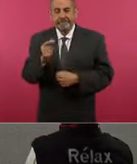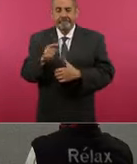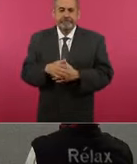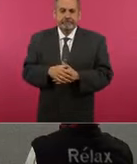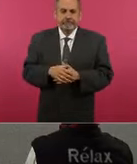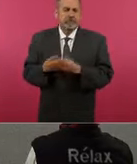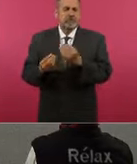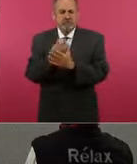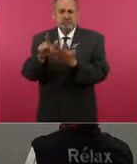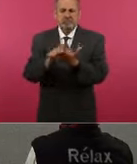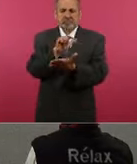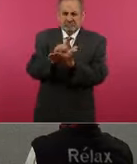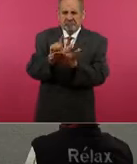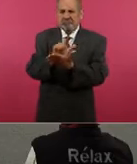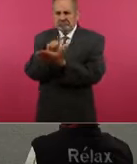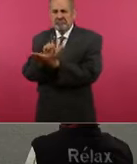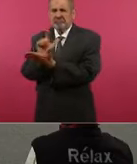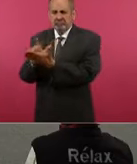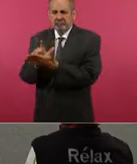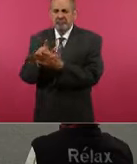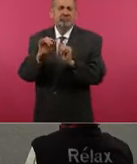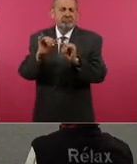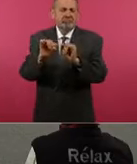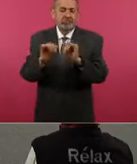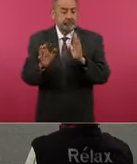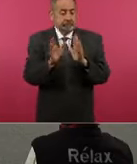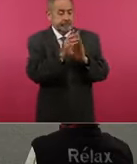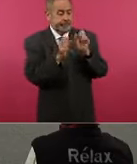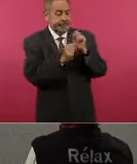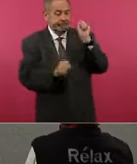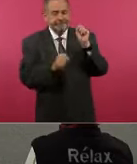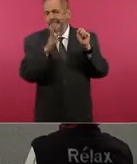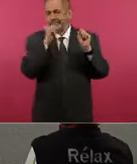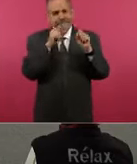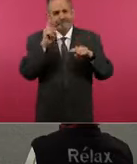nuevas leyes, pero sin reforma a la Constitución.